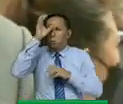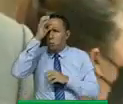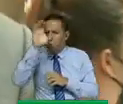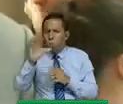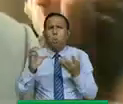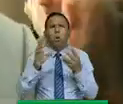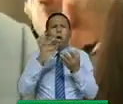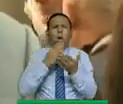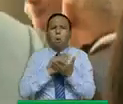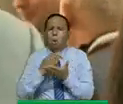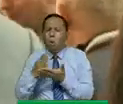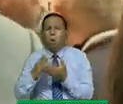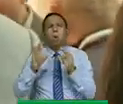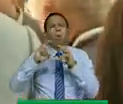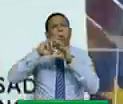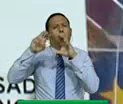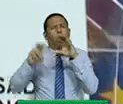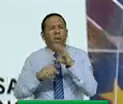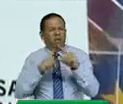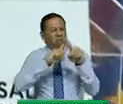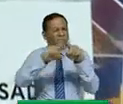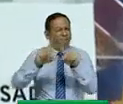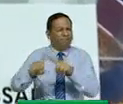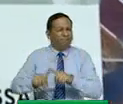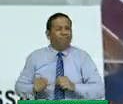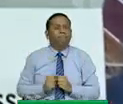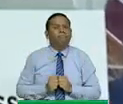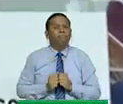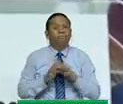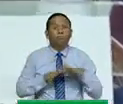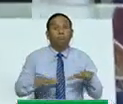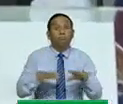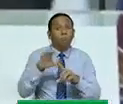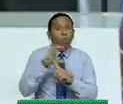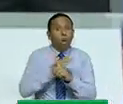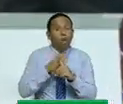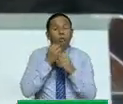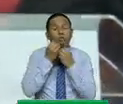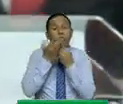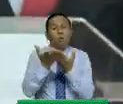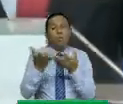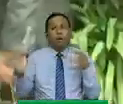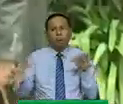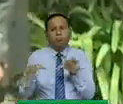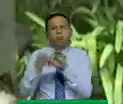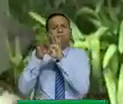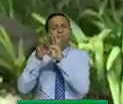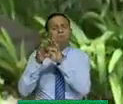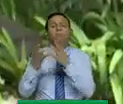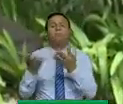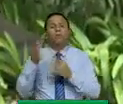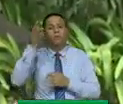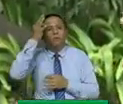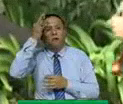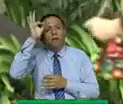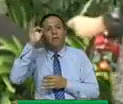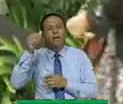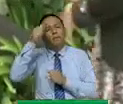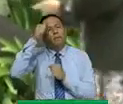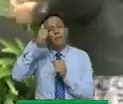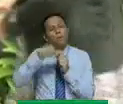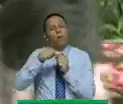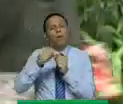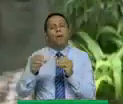gastronómicos, turísticos, entre otros. En este contexto y afianzando relaciones entre ambos países, Francia conmemoró un año más la Fiesta